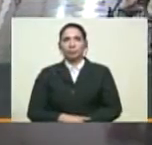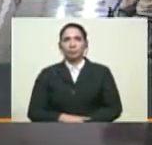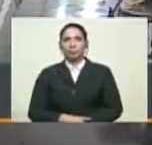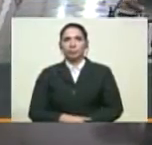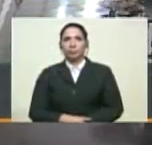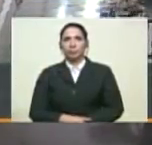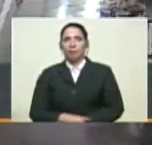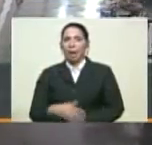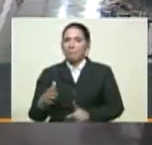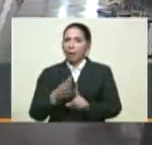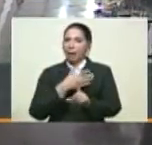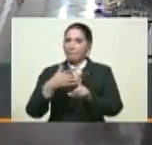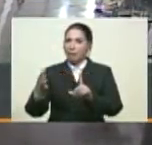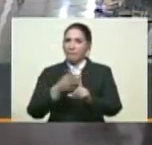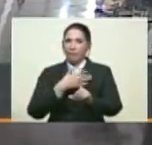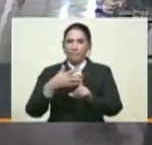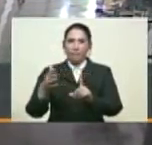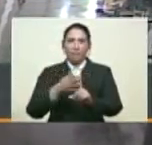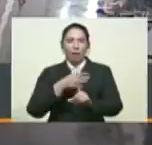desmoralizar al pueblo de Venezuela,